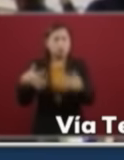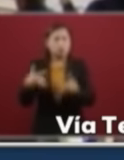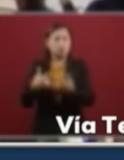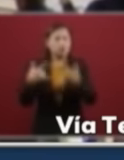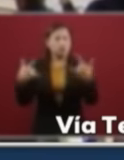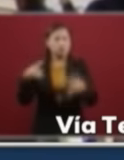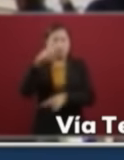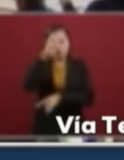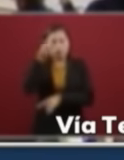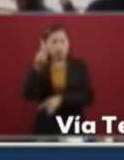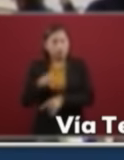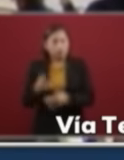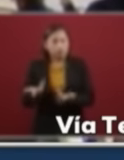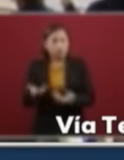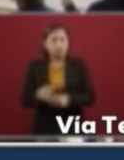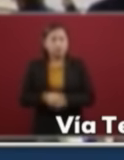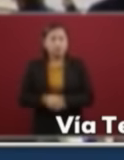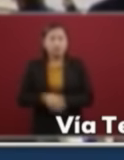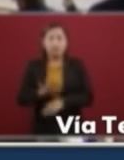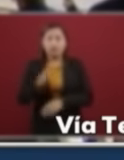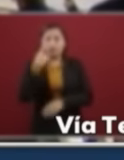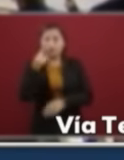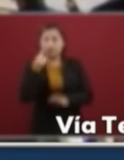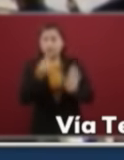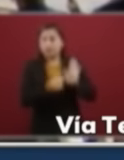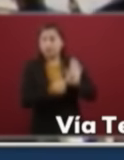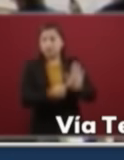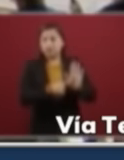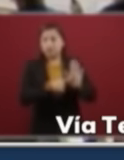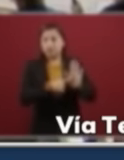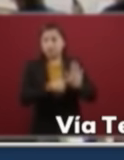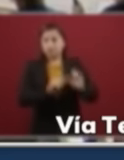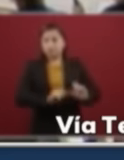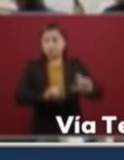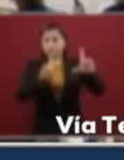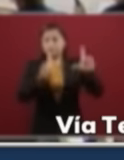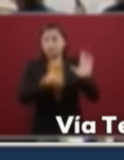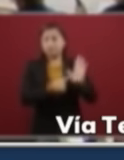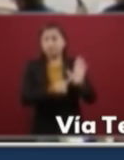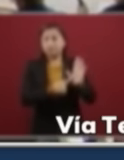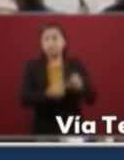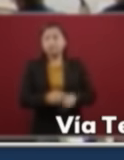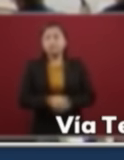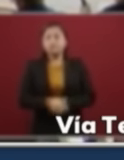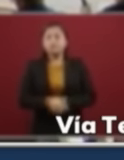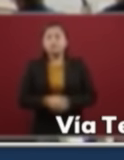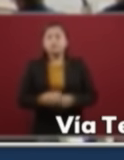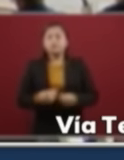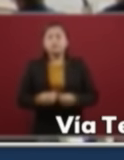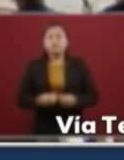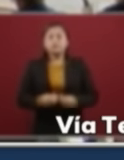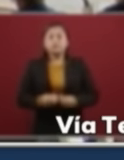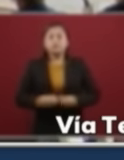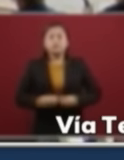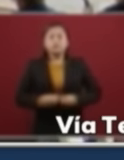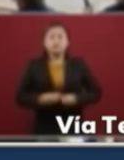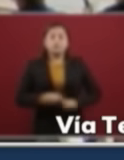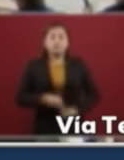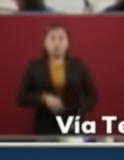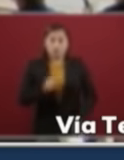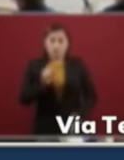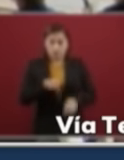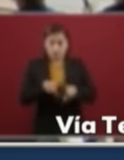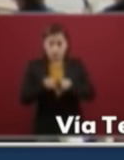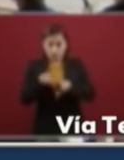estás ahí, haces una pregunta y si lo que él te está diciendo, te está vaciando, ahí lo paras. Y lo tercero, lo más importante, suena una cosa de